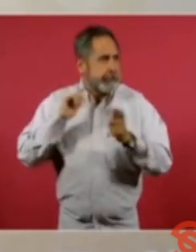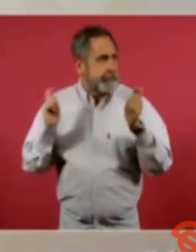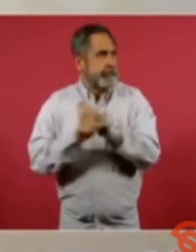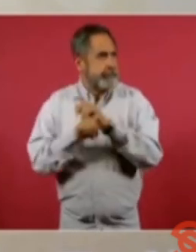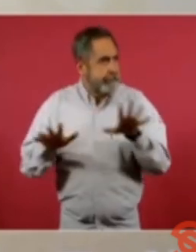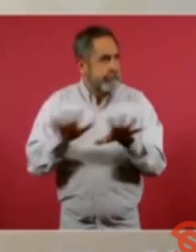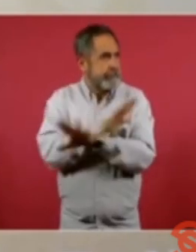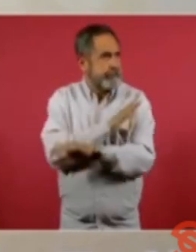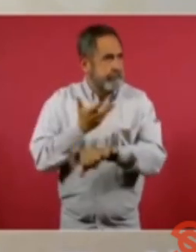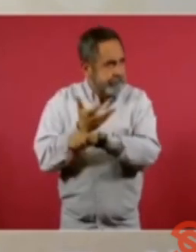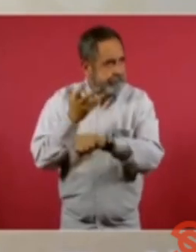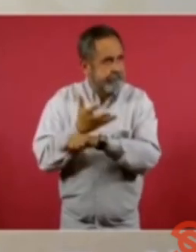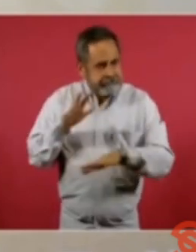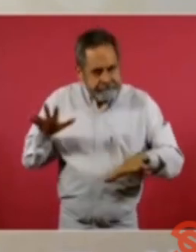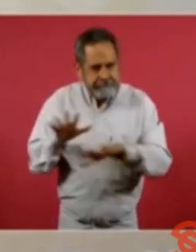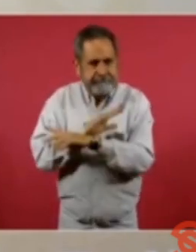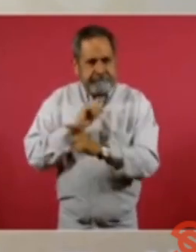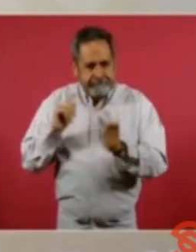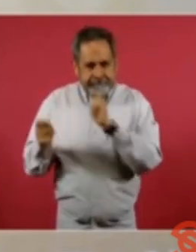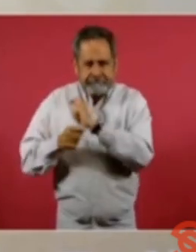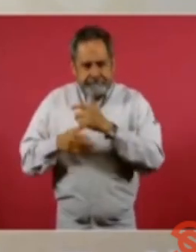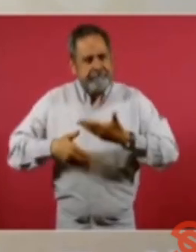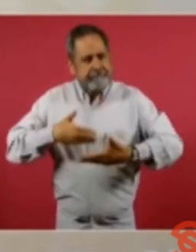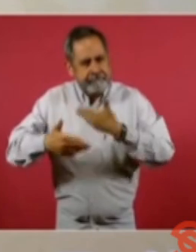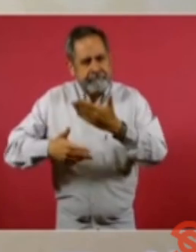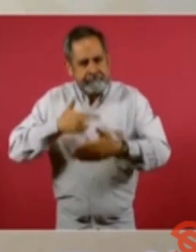transformación, de cambio,